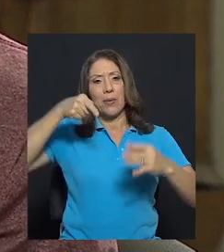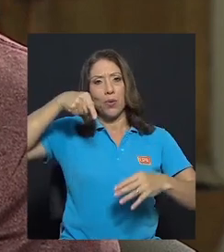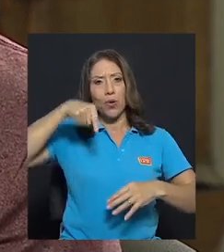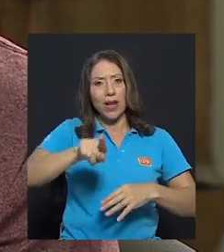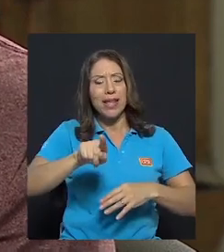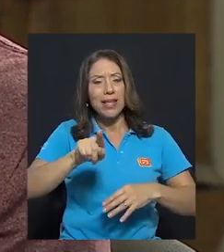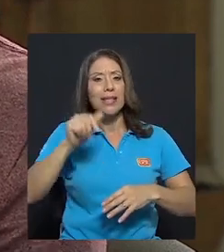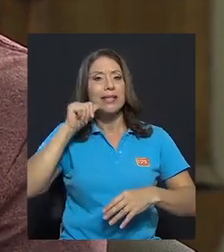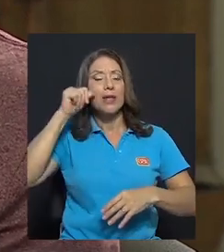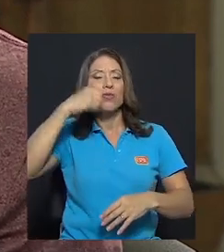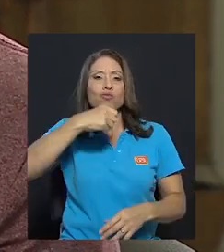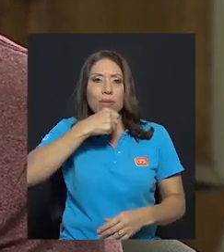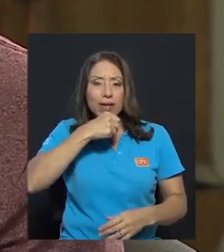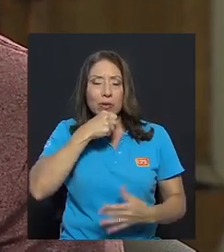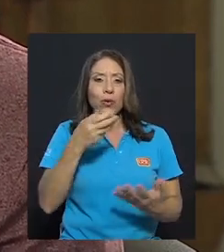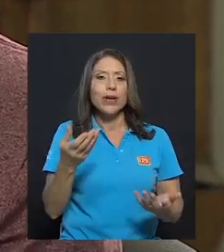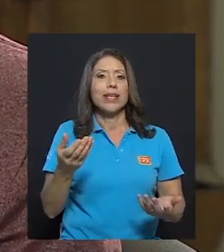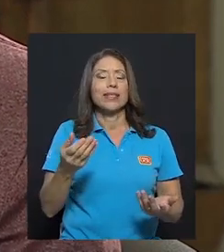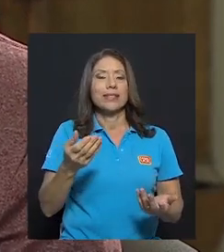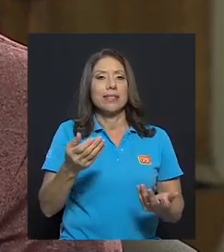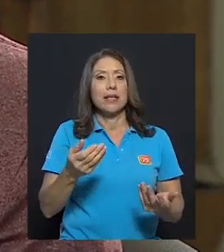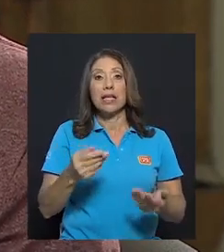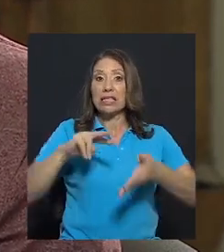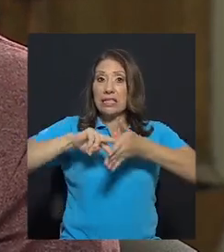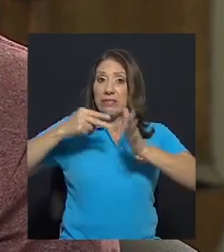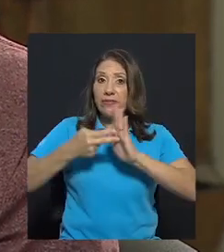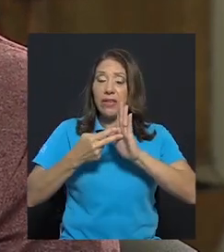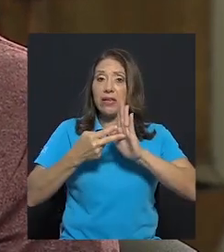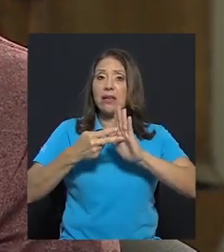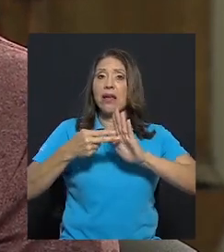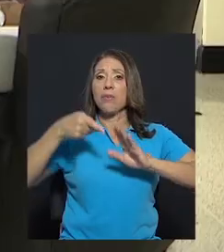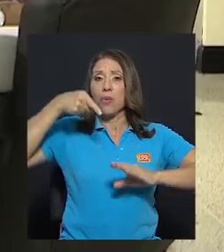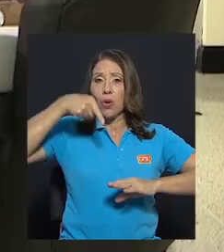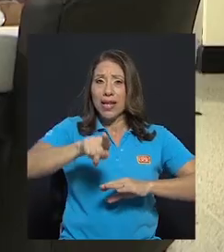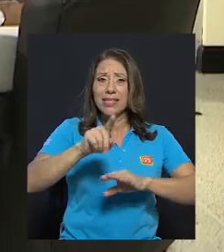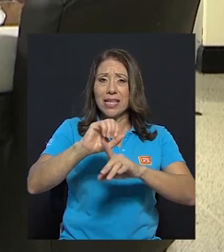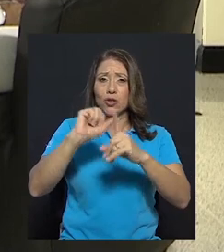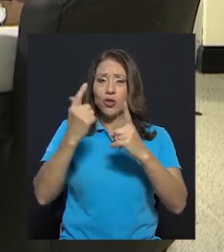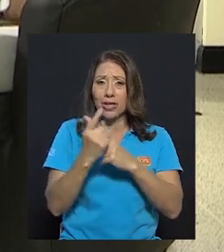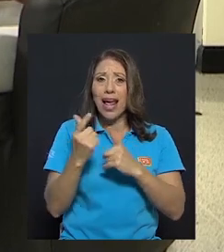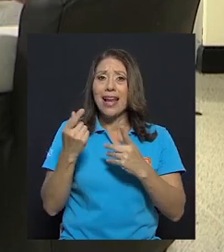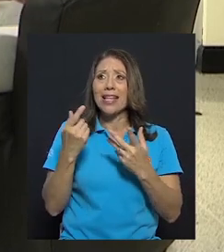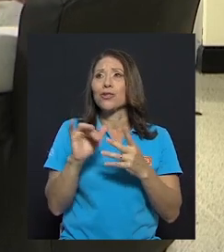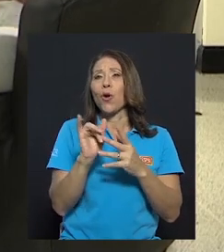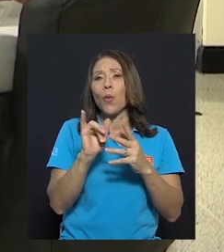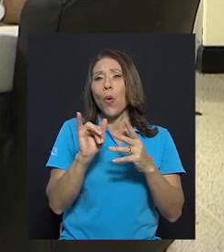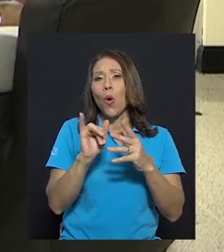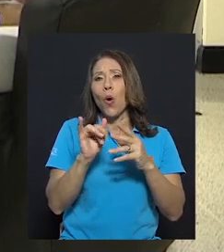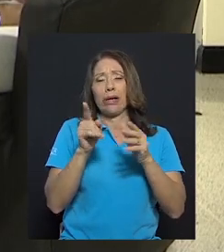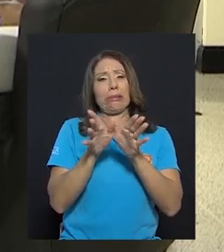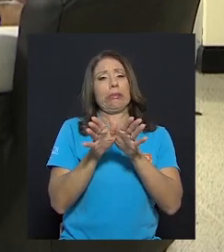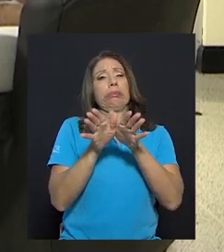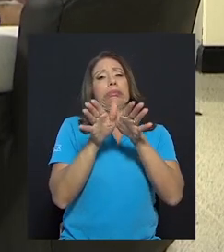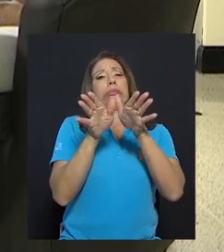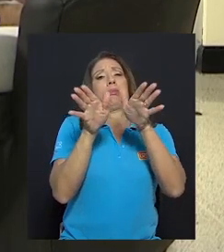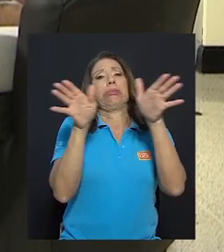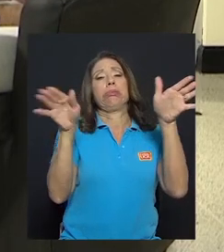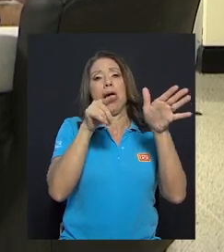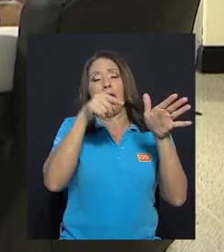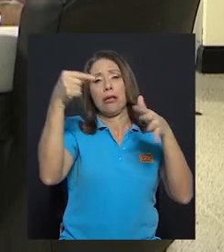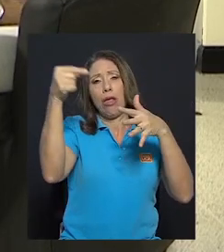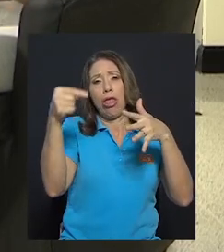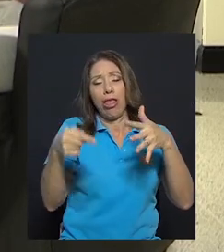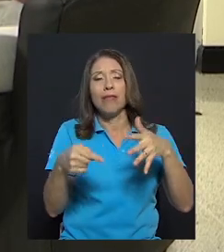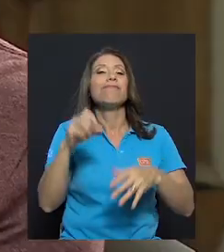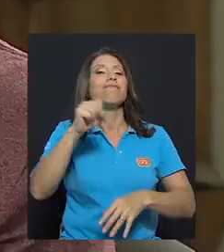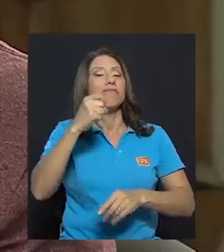la violencia en los adultos mayores. O sea, la violencia social entonces es esa es paraguas que abarca todos.